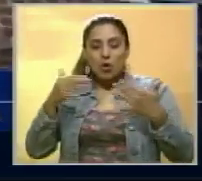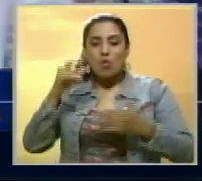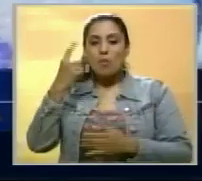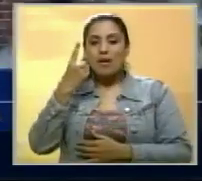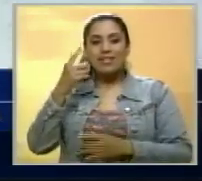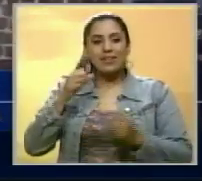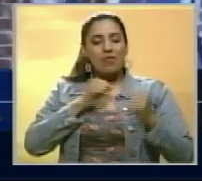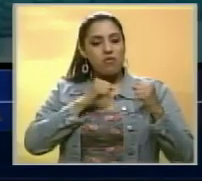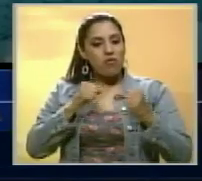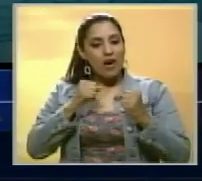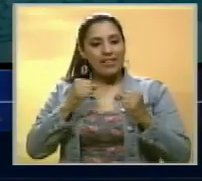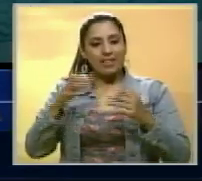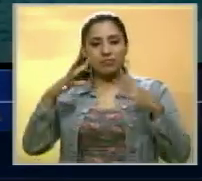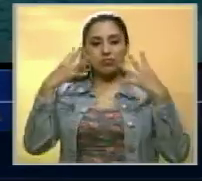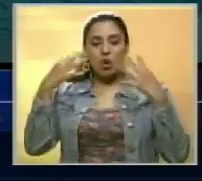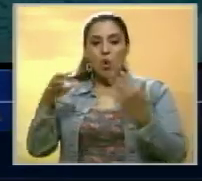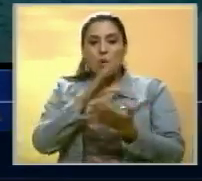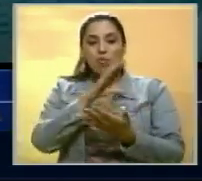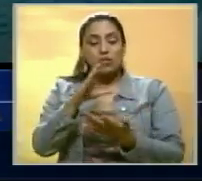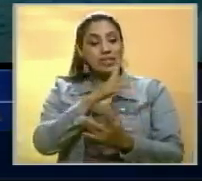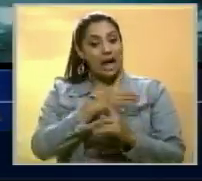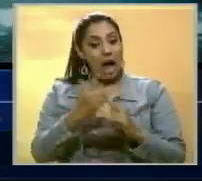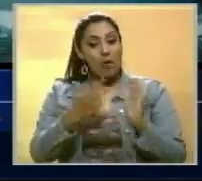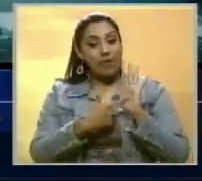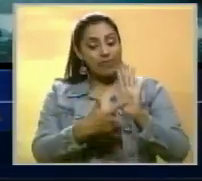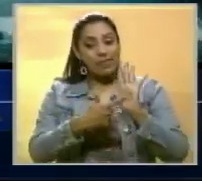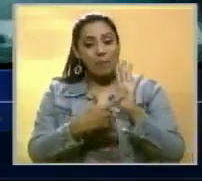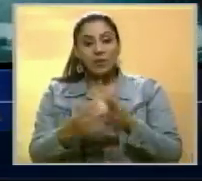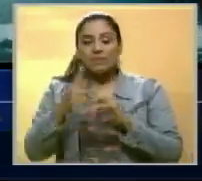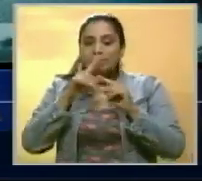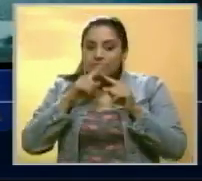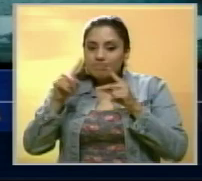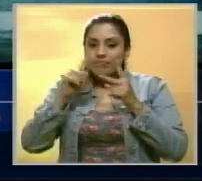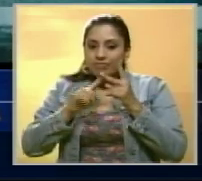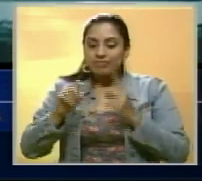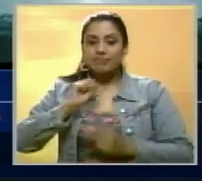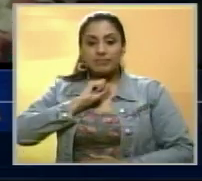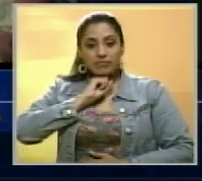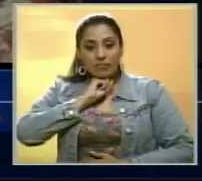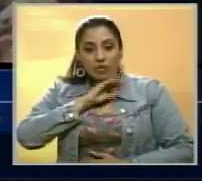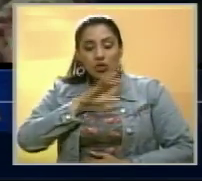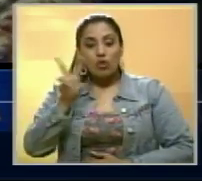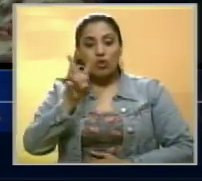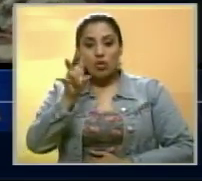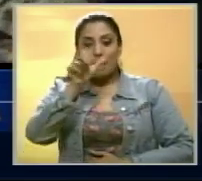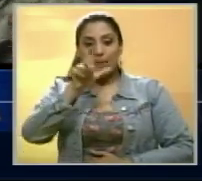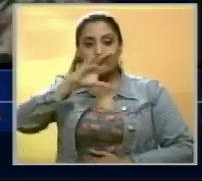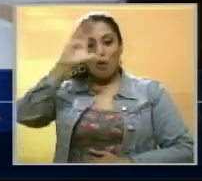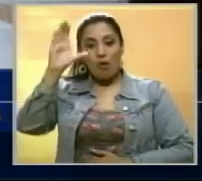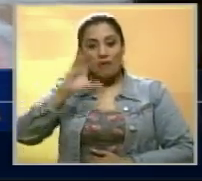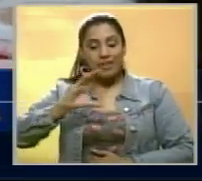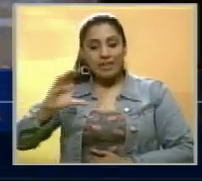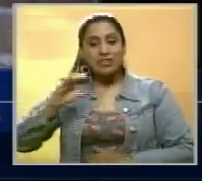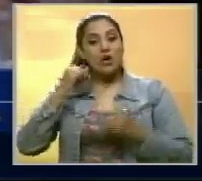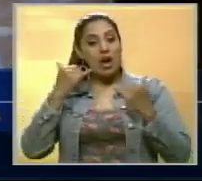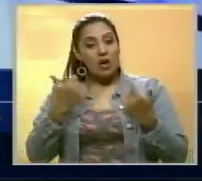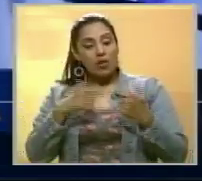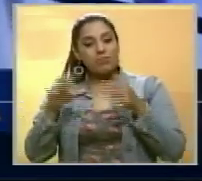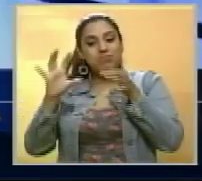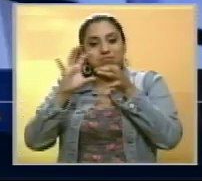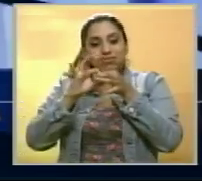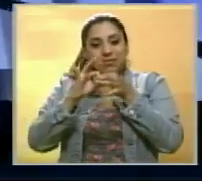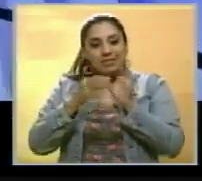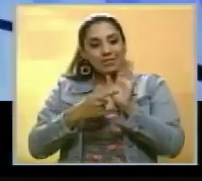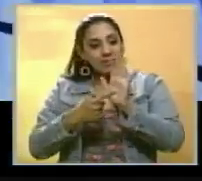un vibrante show musical, con el que se mostrará la diversidad e historia de las dos confederaciones que se han unido